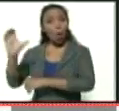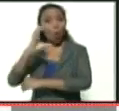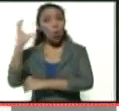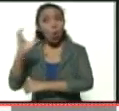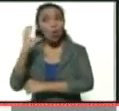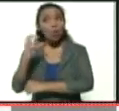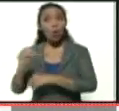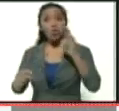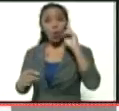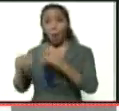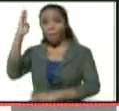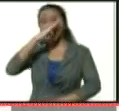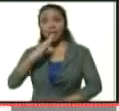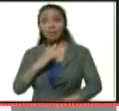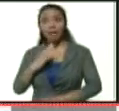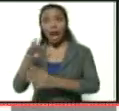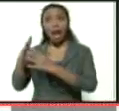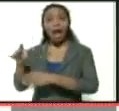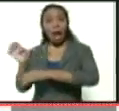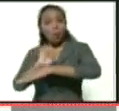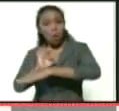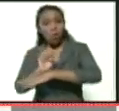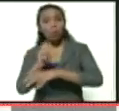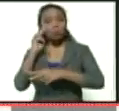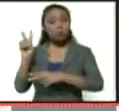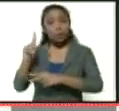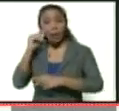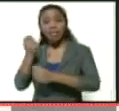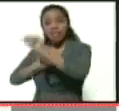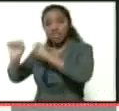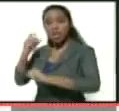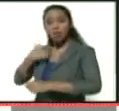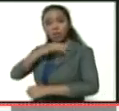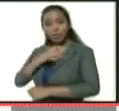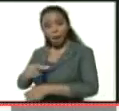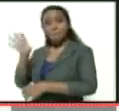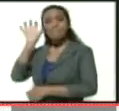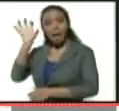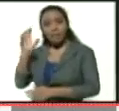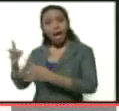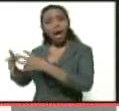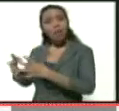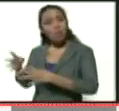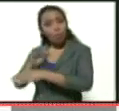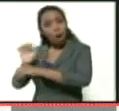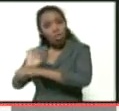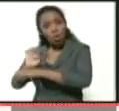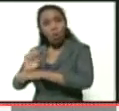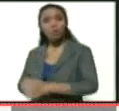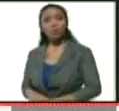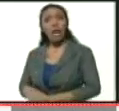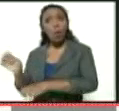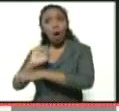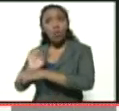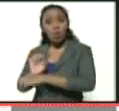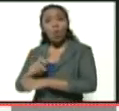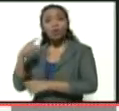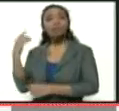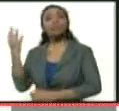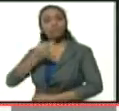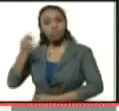cuando veo Brasil, Ecuador, presidente. Tenemos que defender a nuestra patria, Ecuador. Ecuador, no, Ecuador de